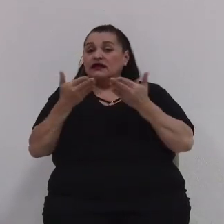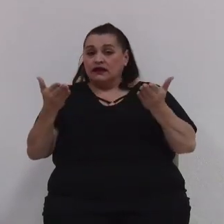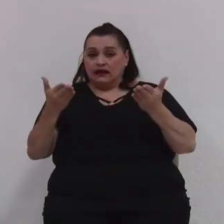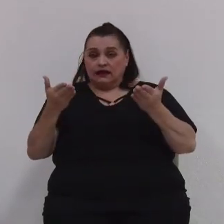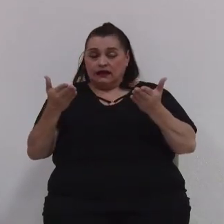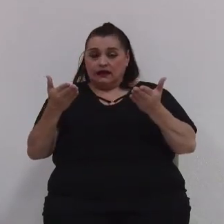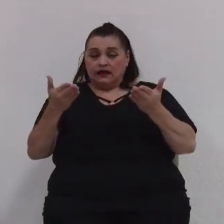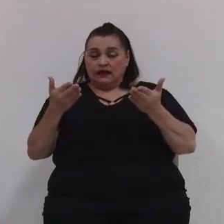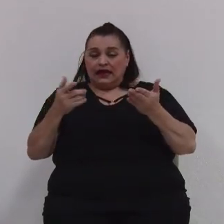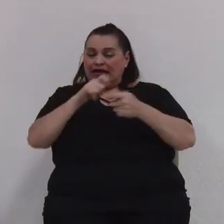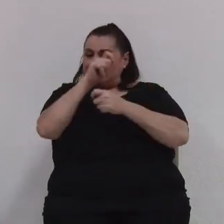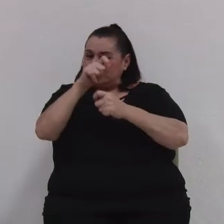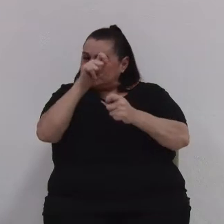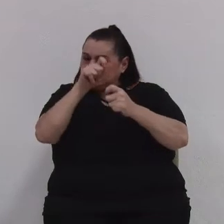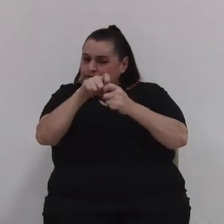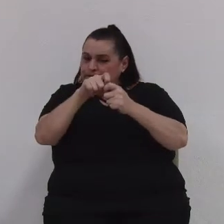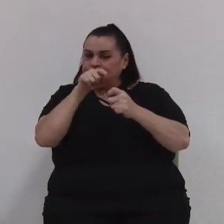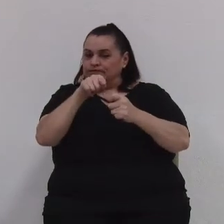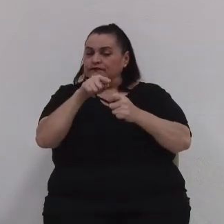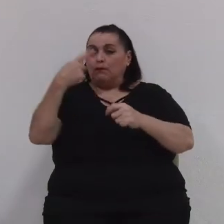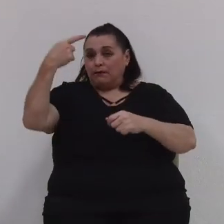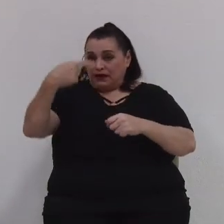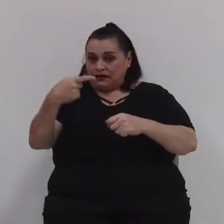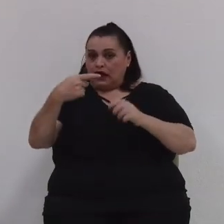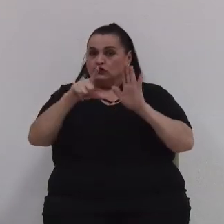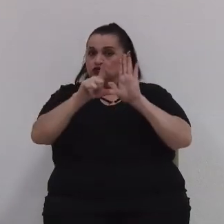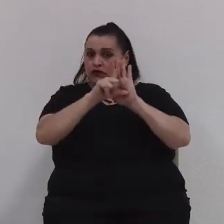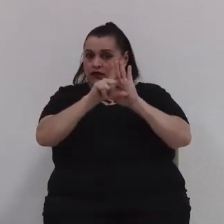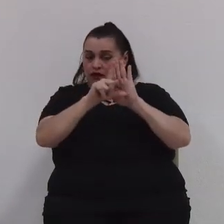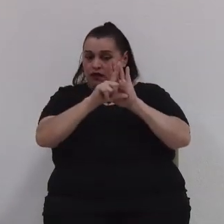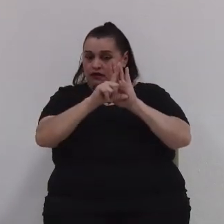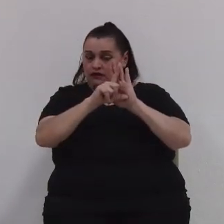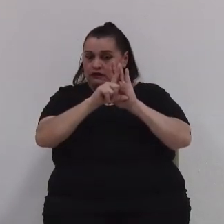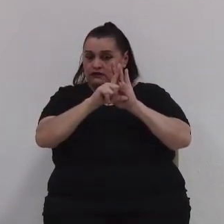que concretar esos mandatos legales